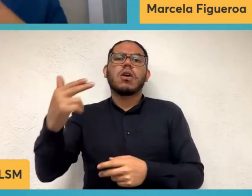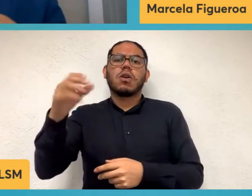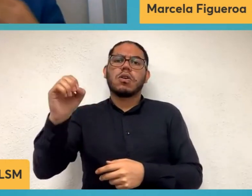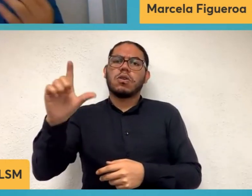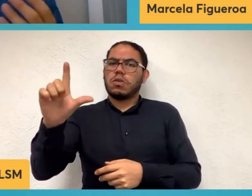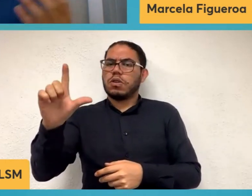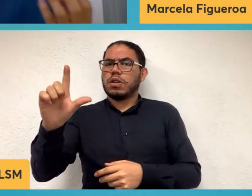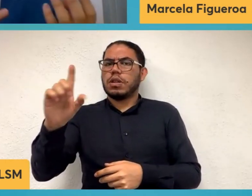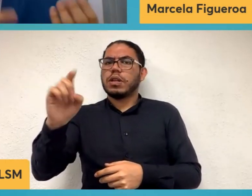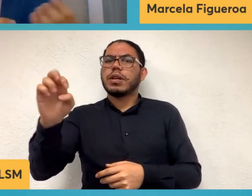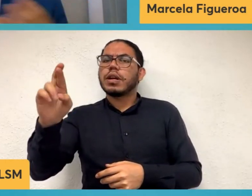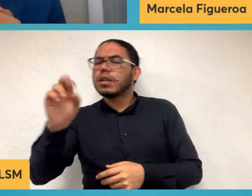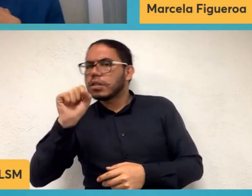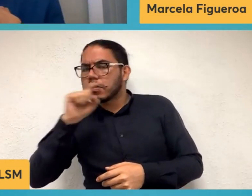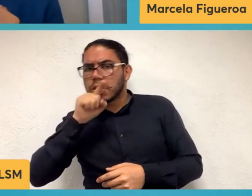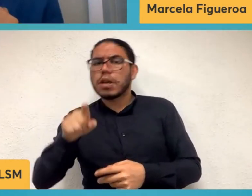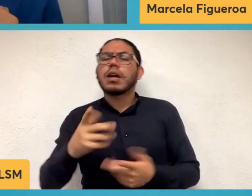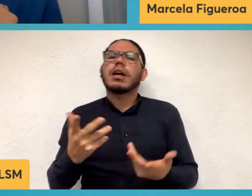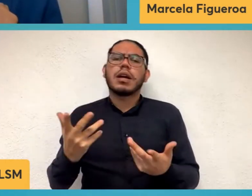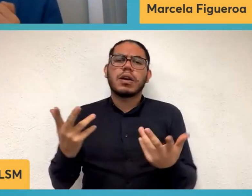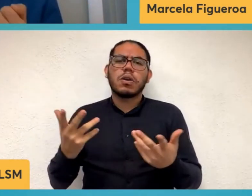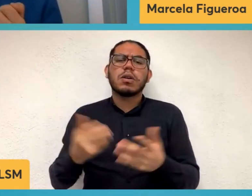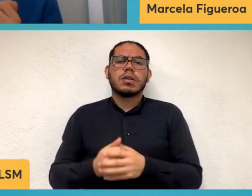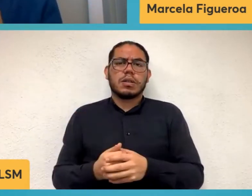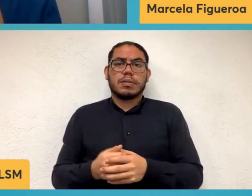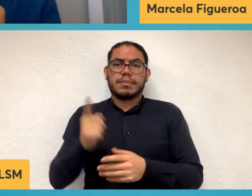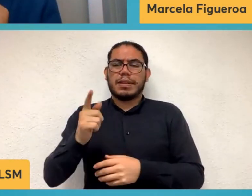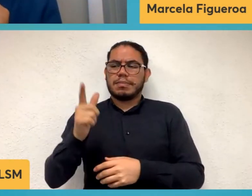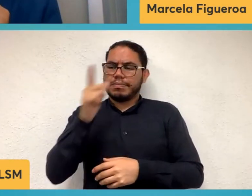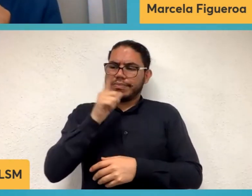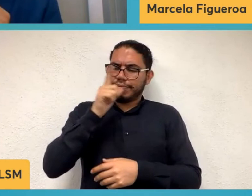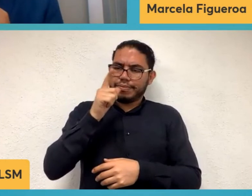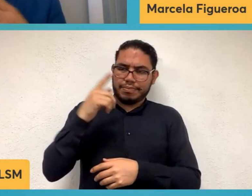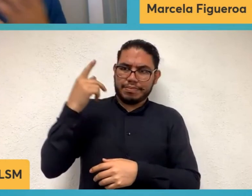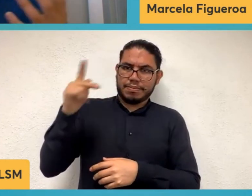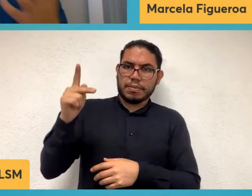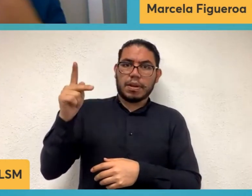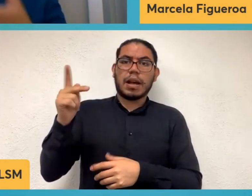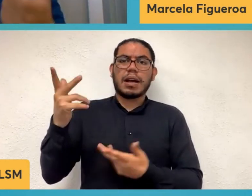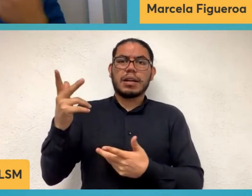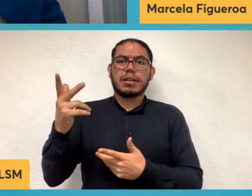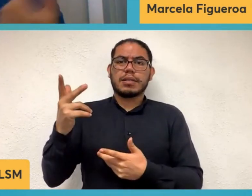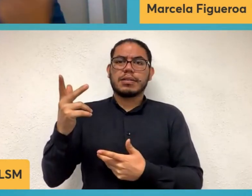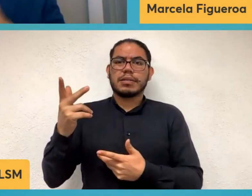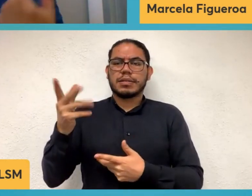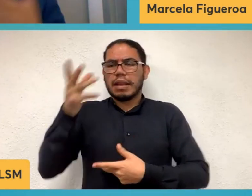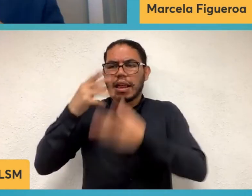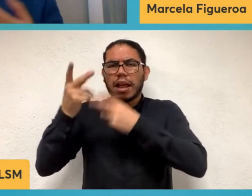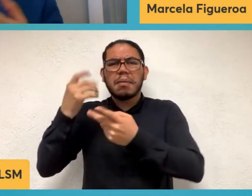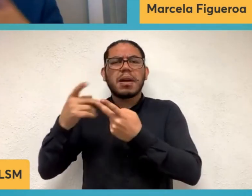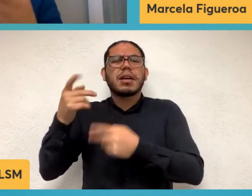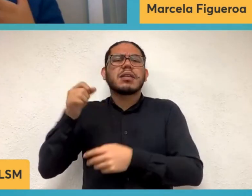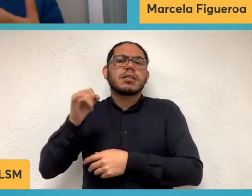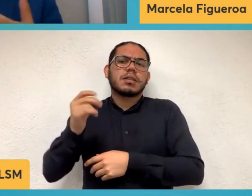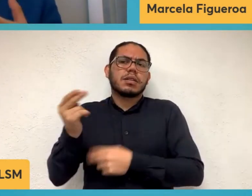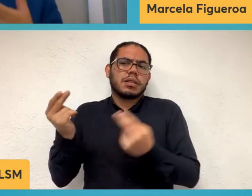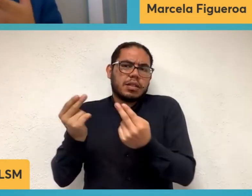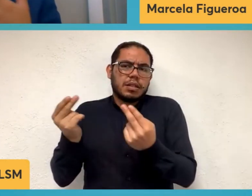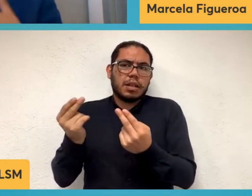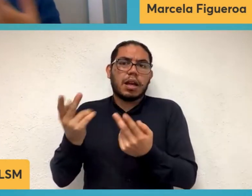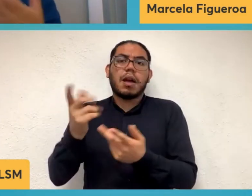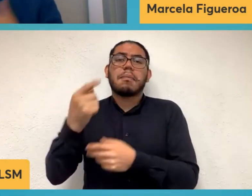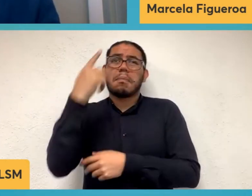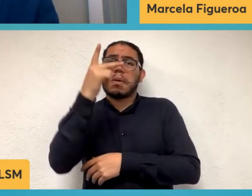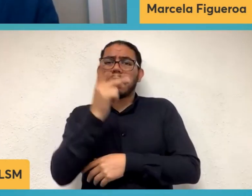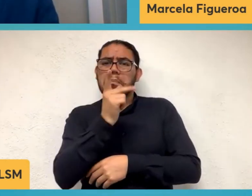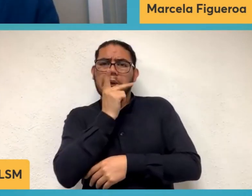como stakeholders y demás, es un lenguaje, digo, finalmente sí son anglicismos, pero pues los tenemos o palabras en inglés, pero